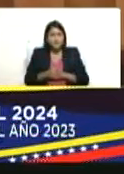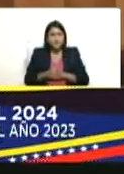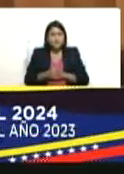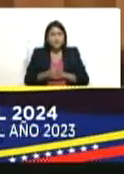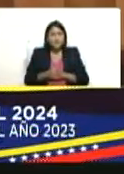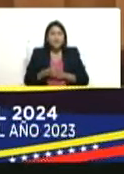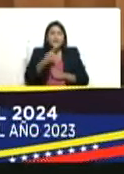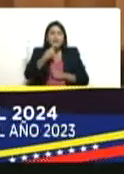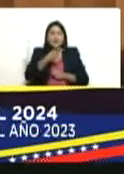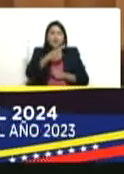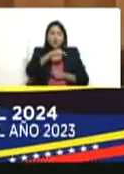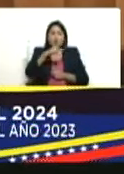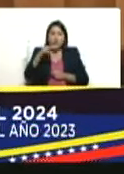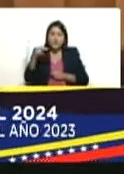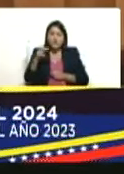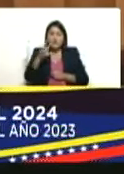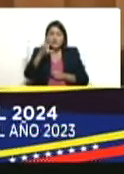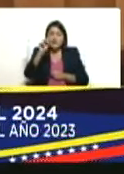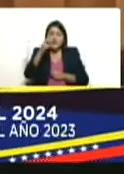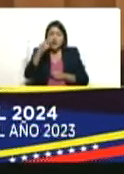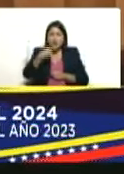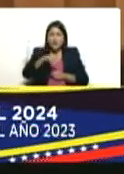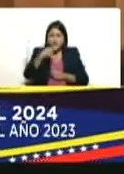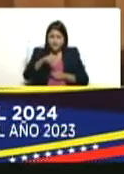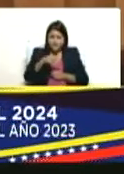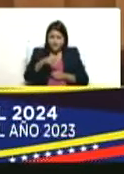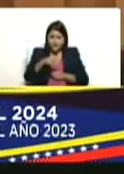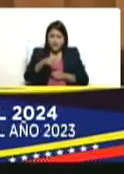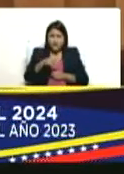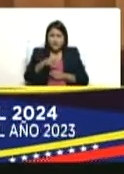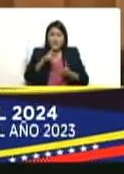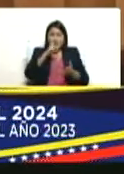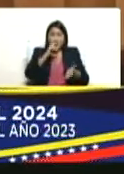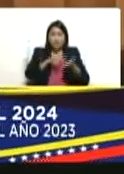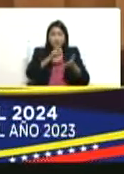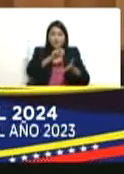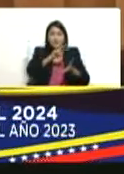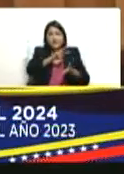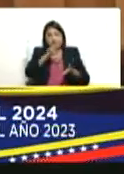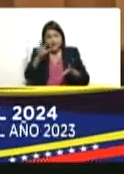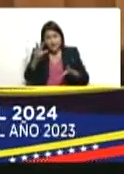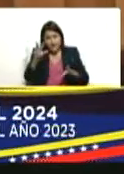Dice Noruega, 30 de noviembre 2023,